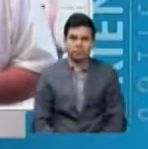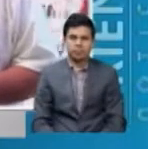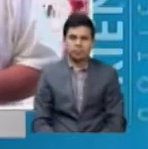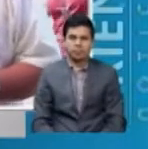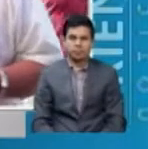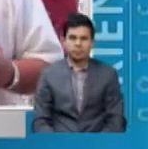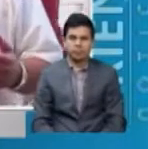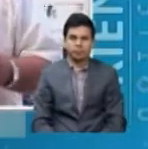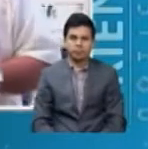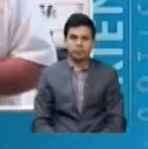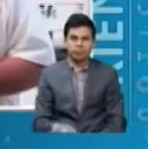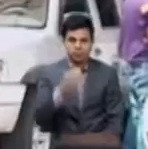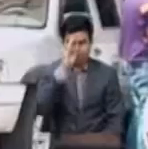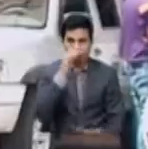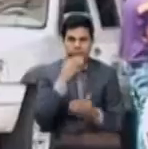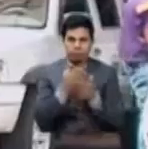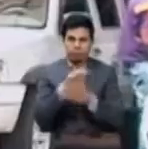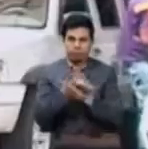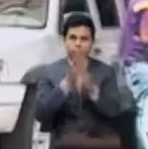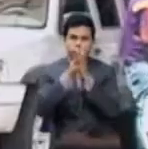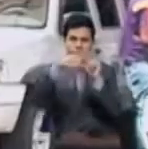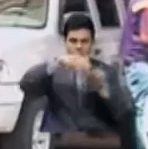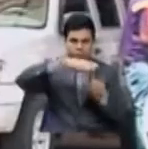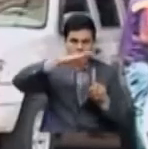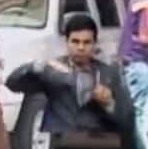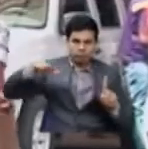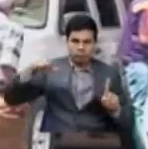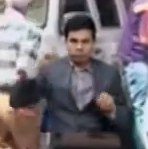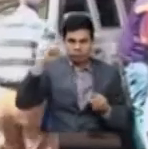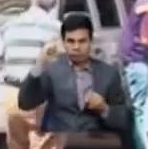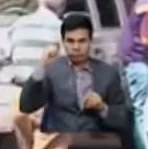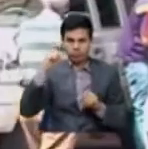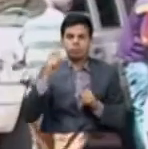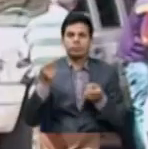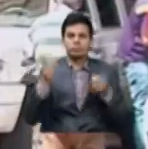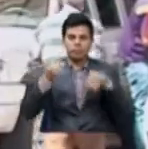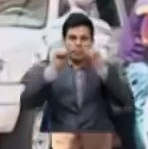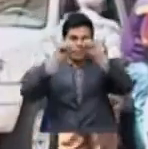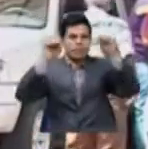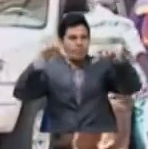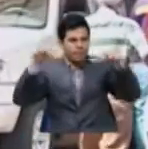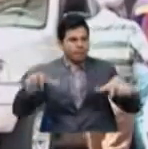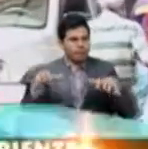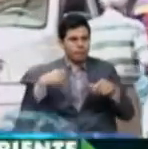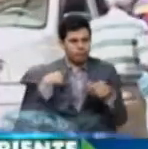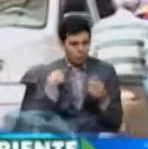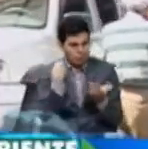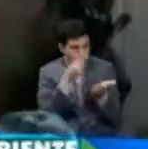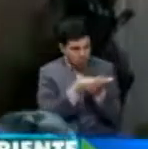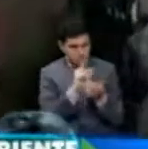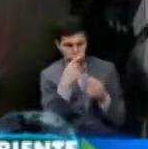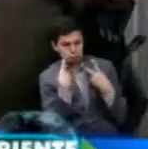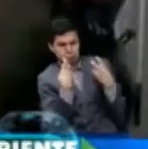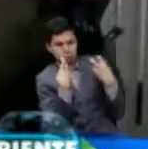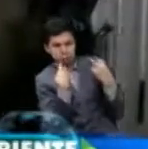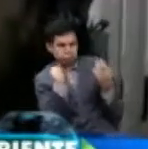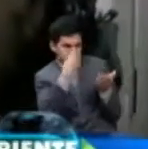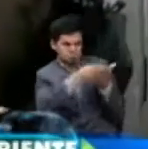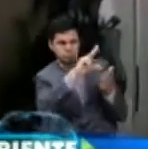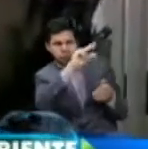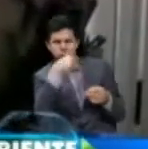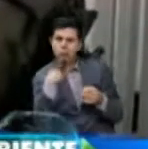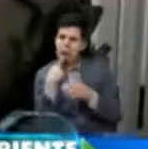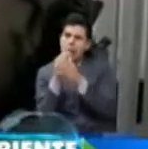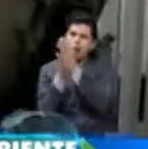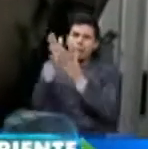Buenas tardes. En la terminal de transportes de la ciudad de Cúcuta también se llevó a cabo el lanzamiento de la campaña Yo no pago, yo denuncio, que la extorsión no se